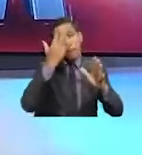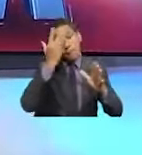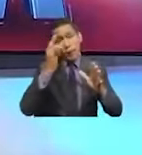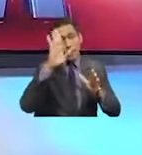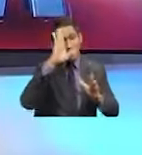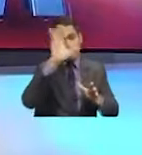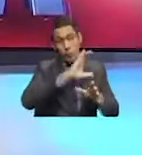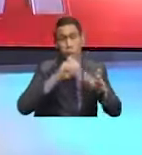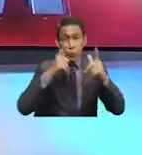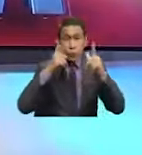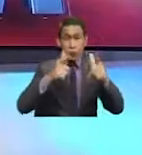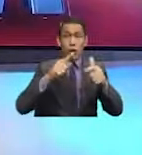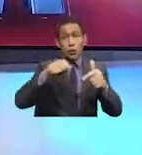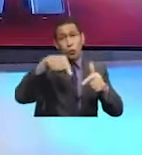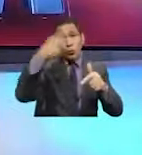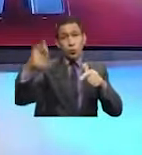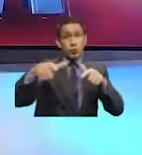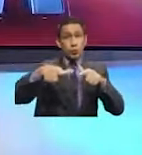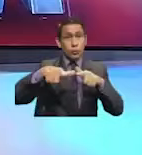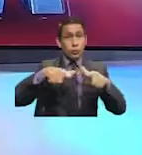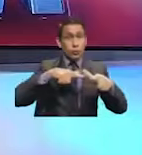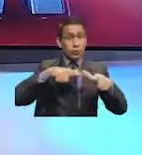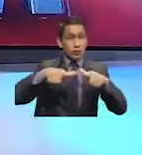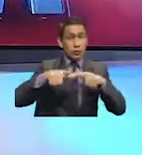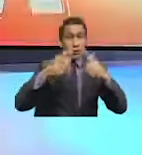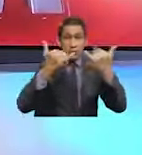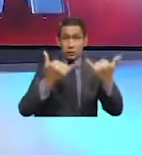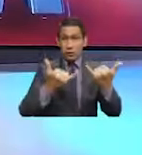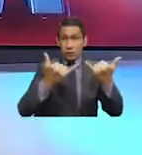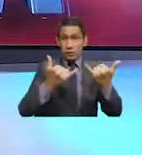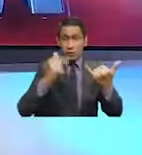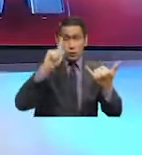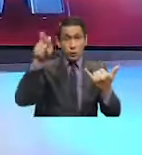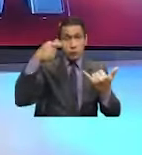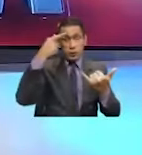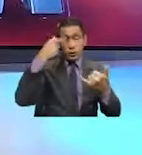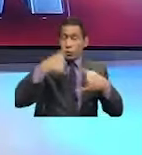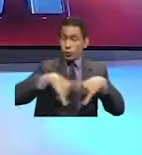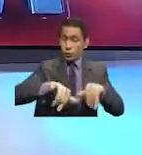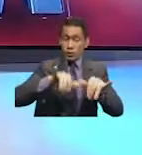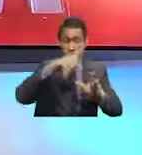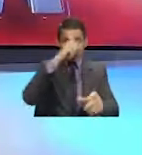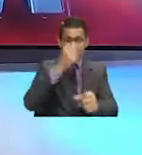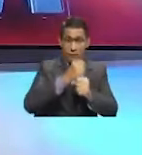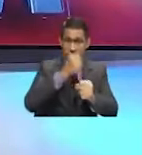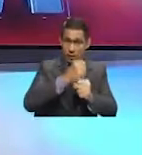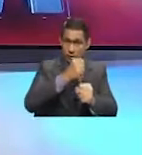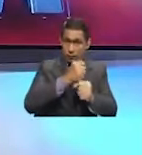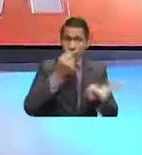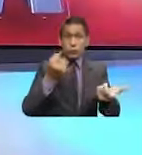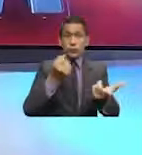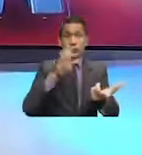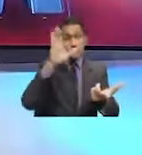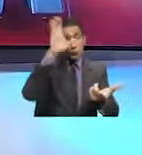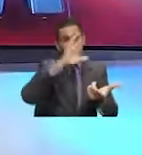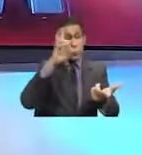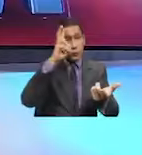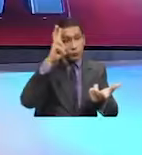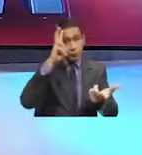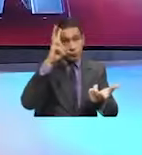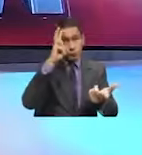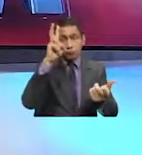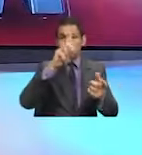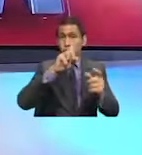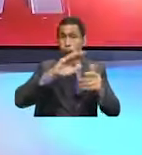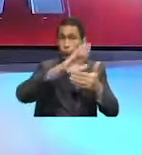aún continúa, el gobierno le está dando duro, las autoridades están atrapando a los peces gordos, pero obviamente hay que esperar.